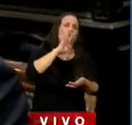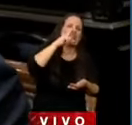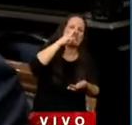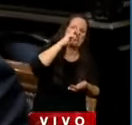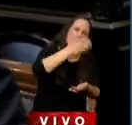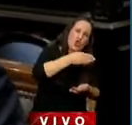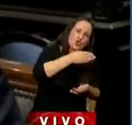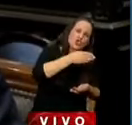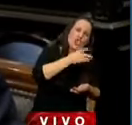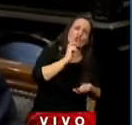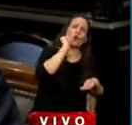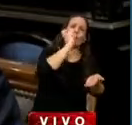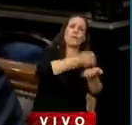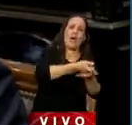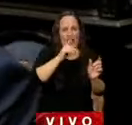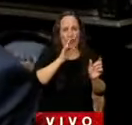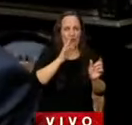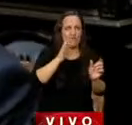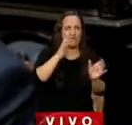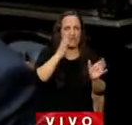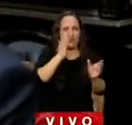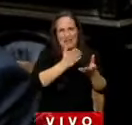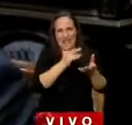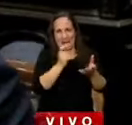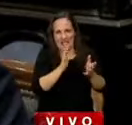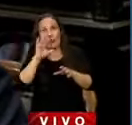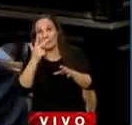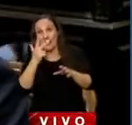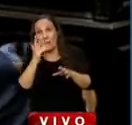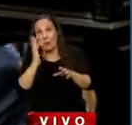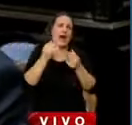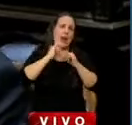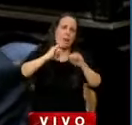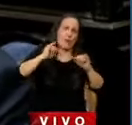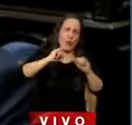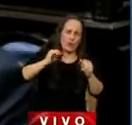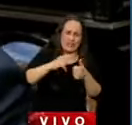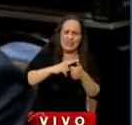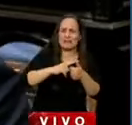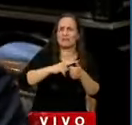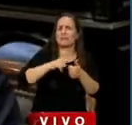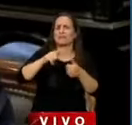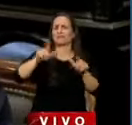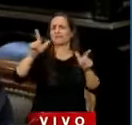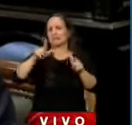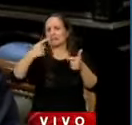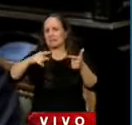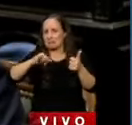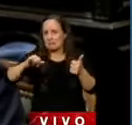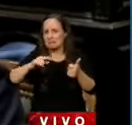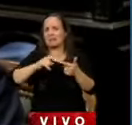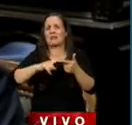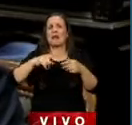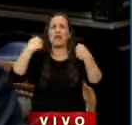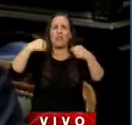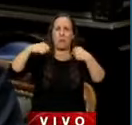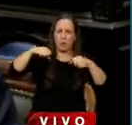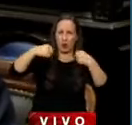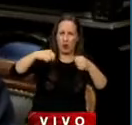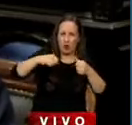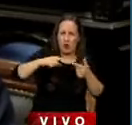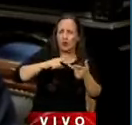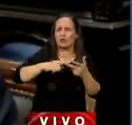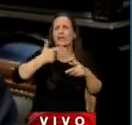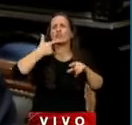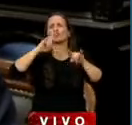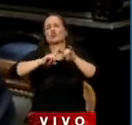se destina al pago de salarios. El resto del dinero se destina a propagandas, eventos deportivos,